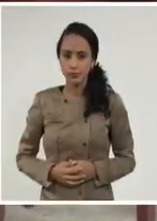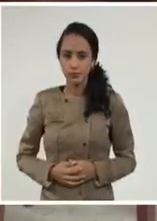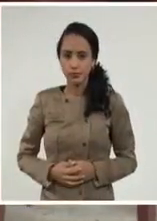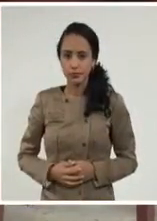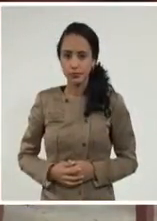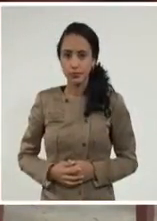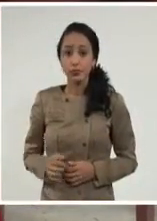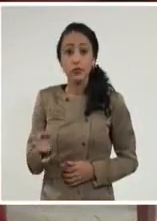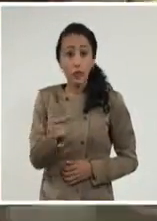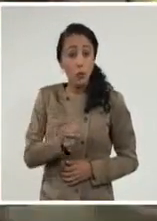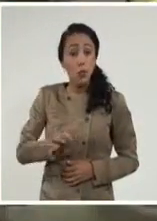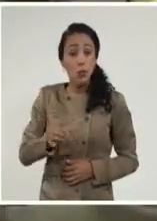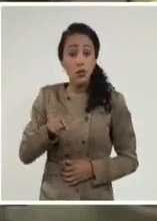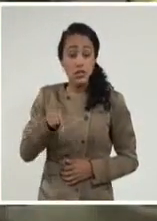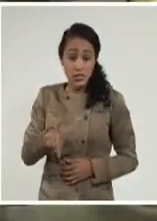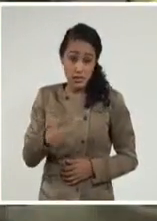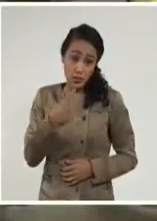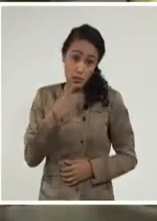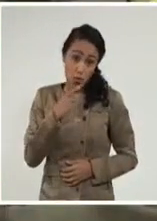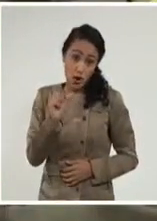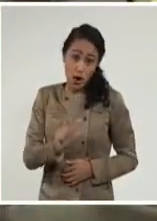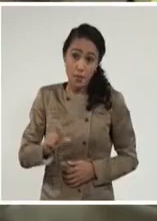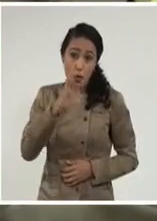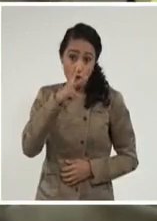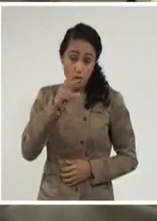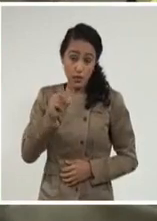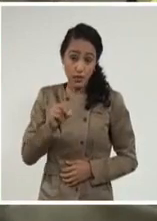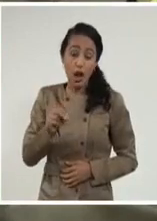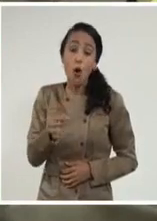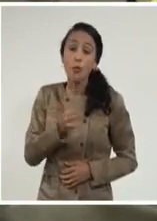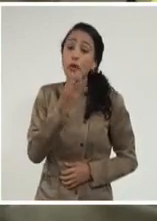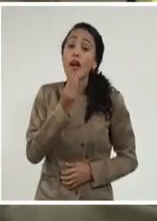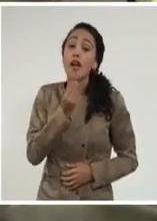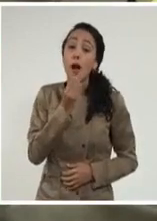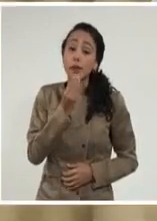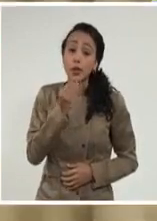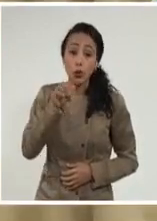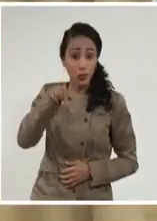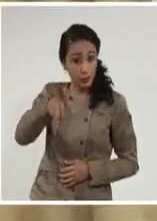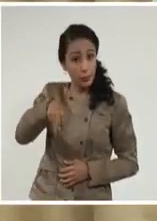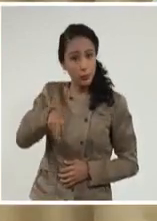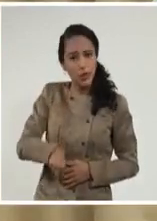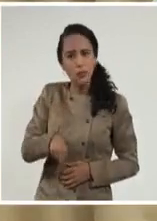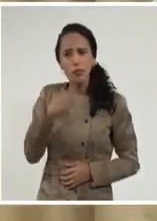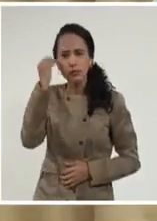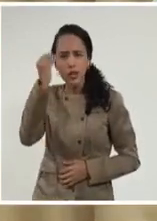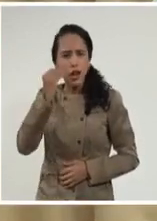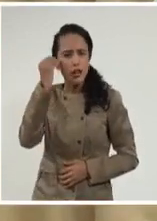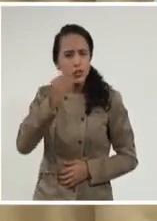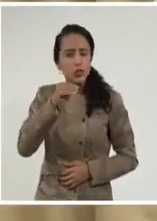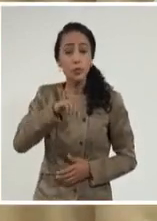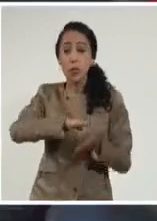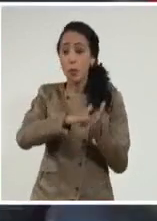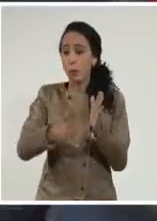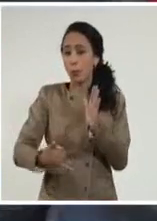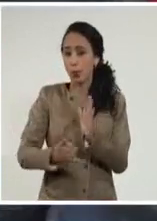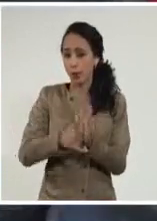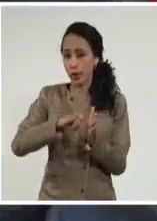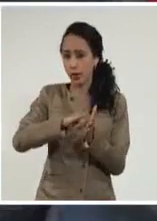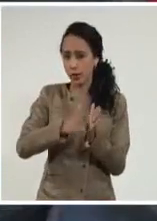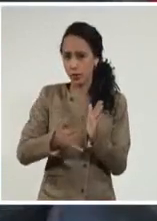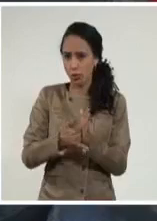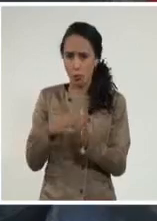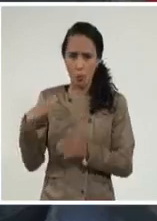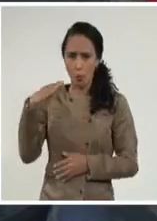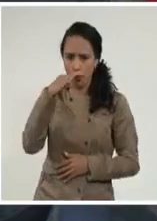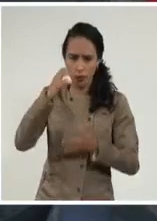En el municipio camagüeyano de Nuevitas, el comandante de la Revolución, Ramiro Valdés Menéndez, valoró la ejecución del proyecto de modernización de la